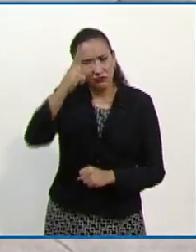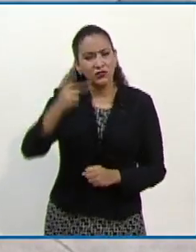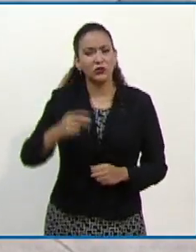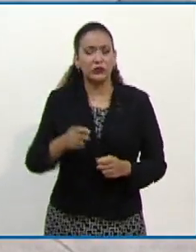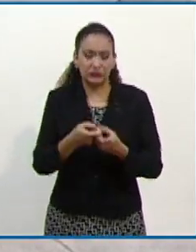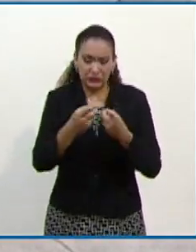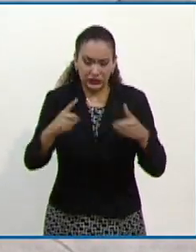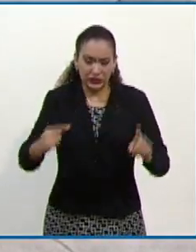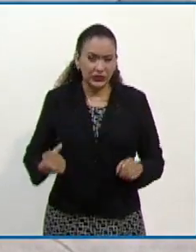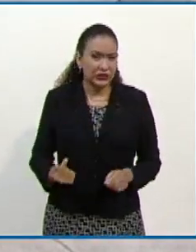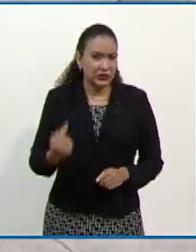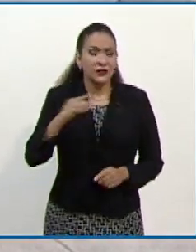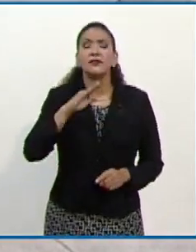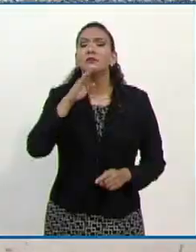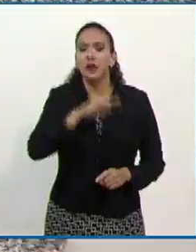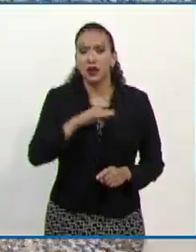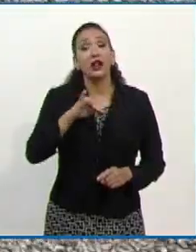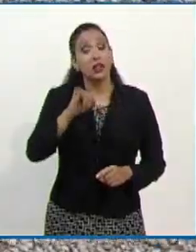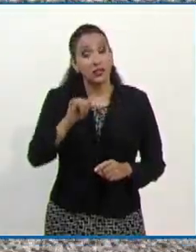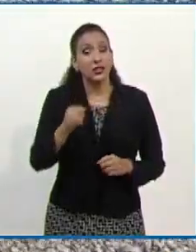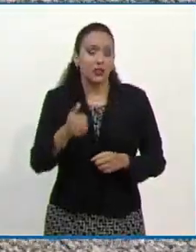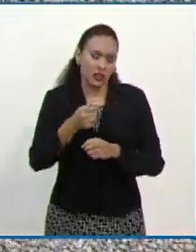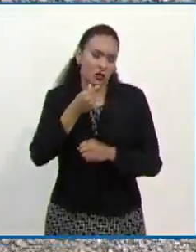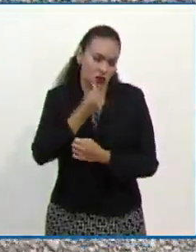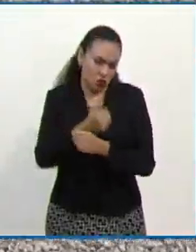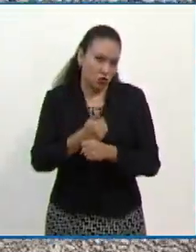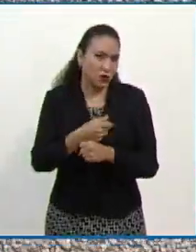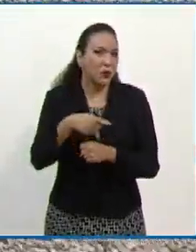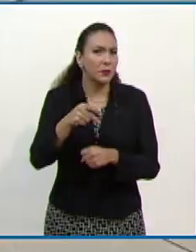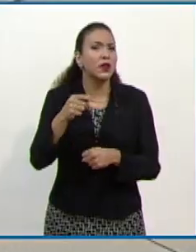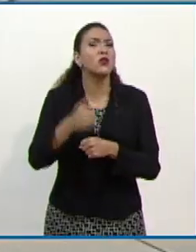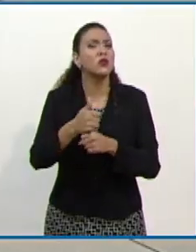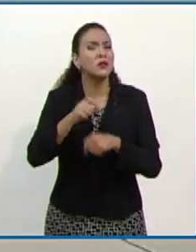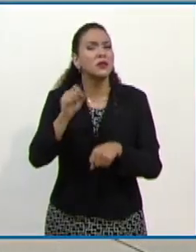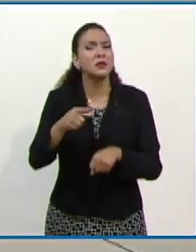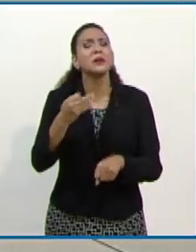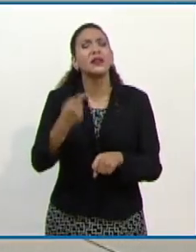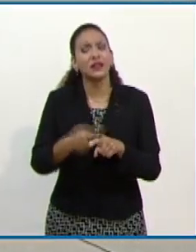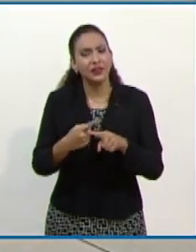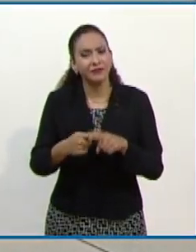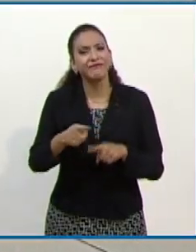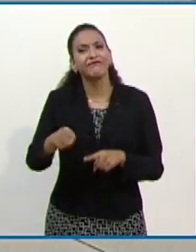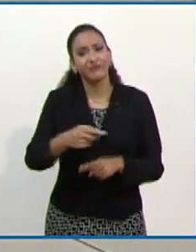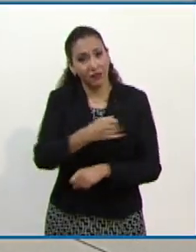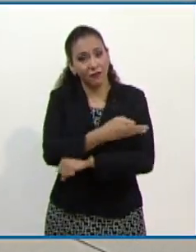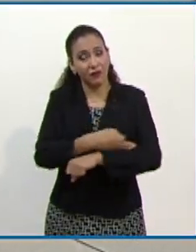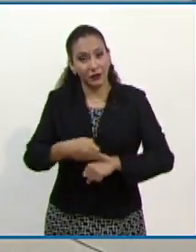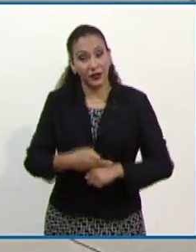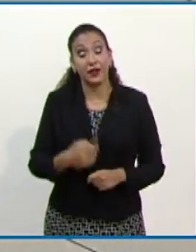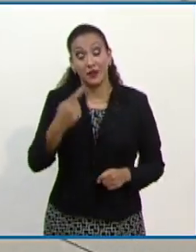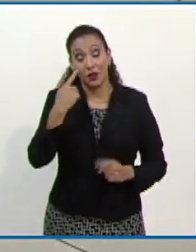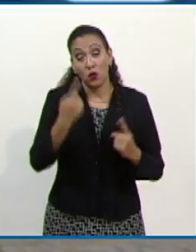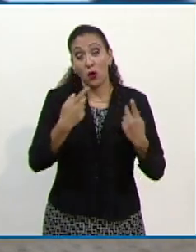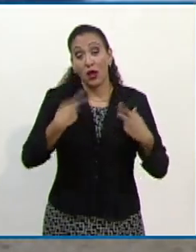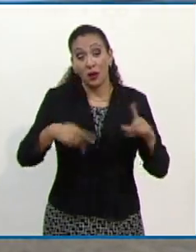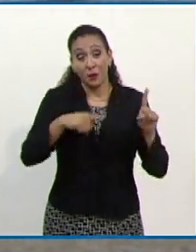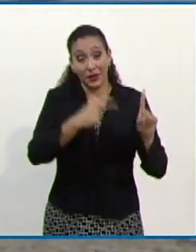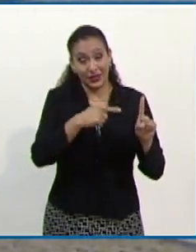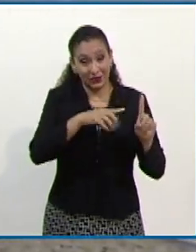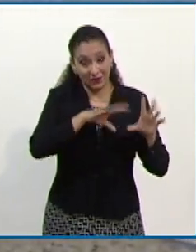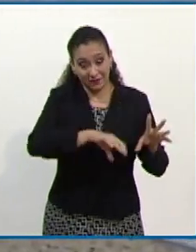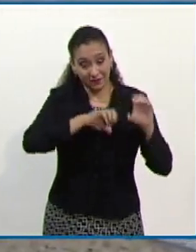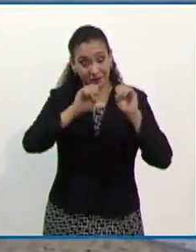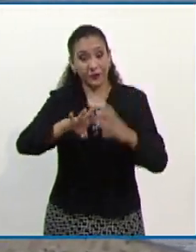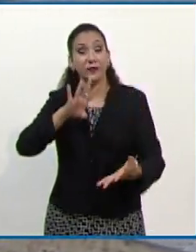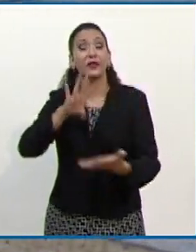para los infantes, sino también para sus familias. Por este motivo, negó el amparo a una persona que fue condenada a 13 años, 3 meses de